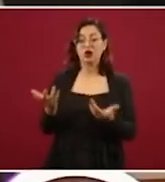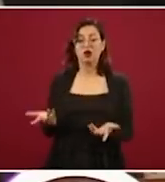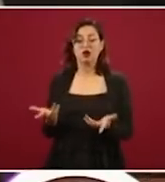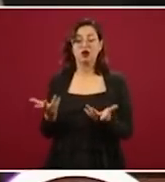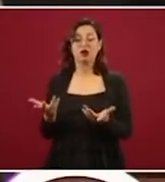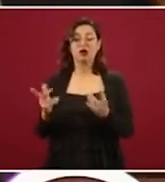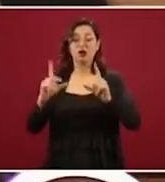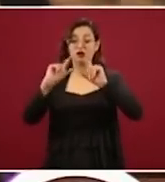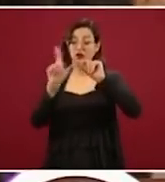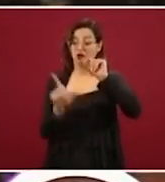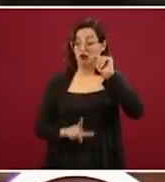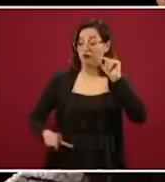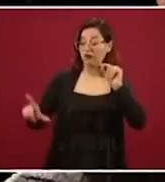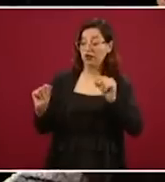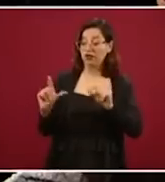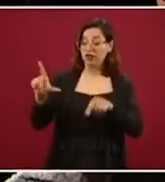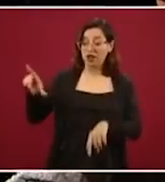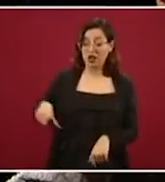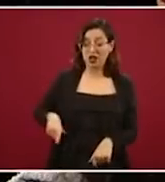inspeccionada,